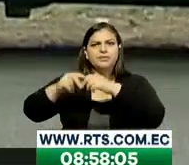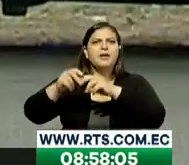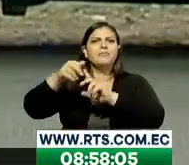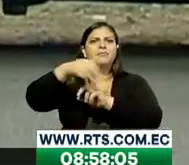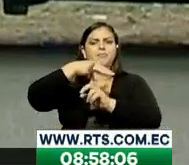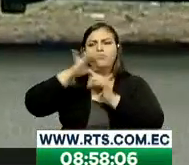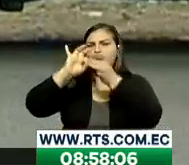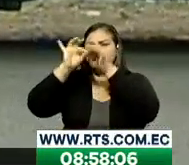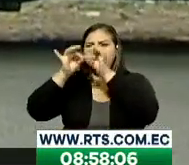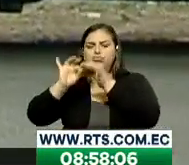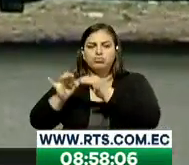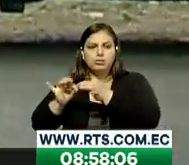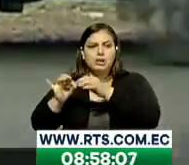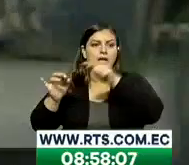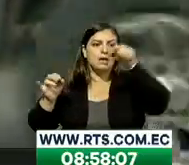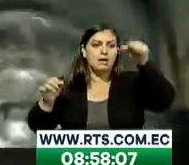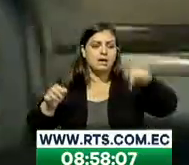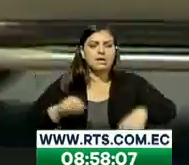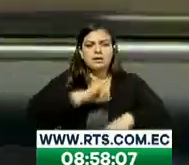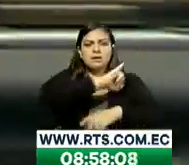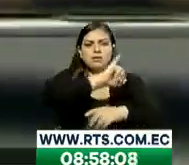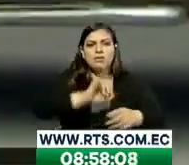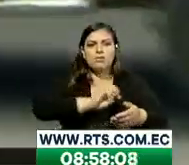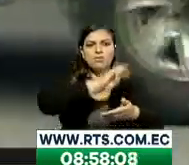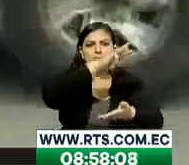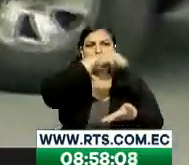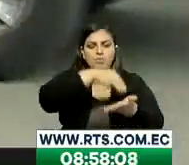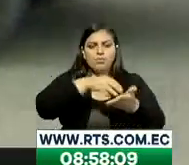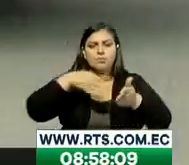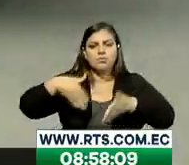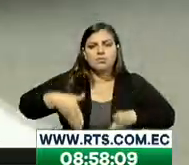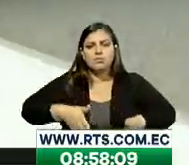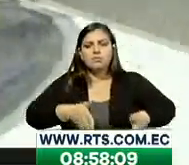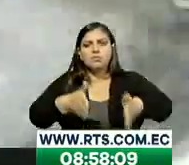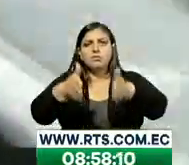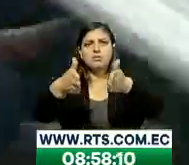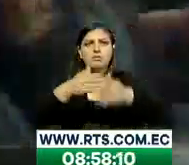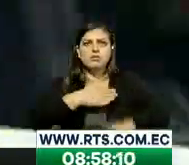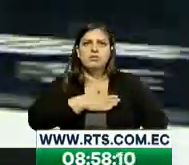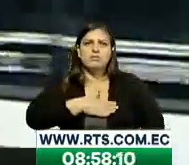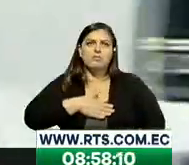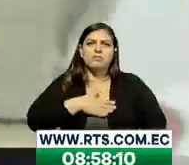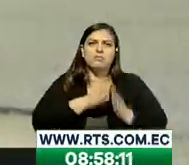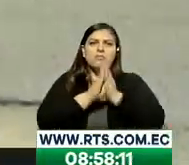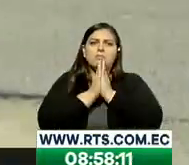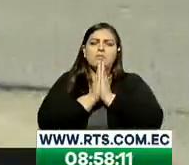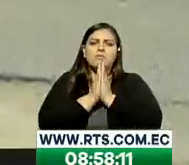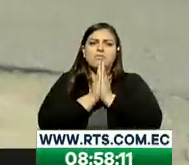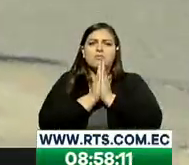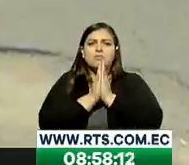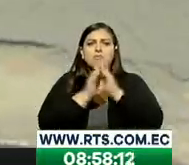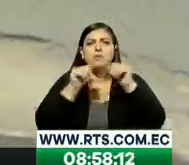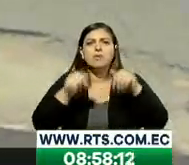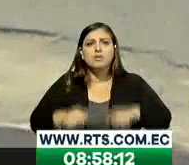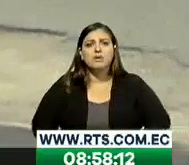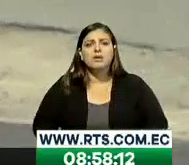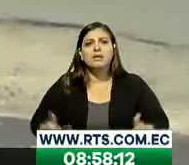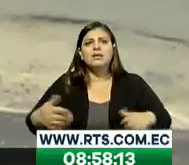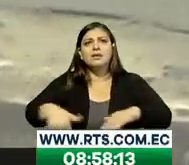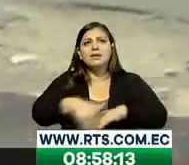tramo que son 500 metros. De favor se les pide, porque en invierno esto se llena, señorita. Nosotros